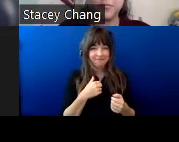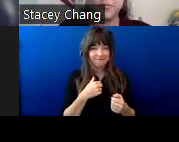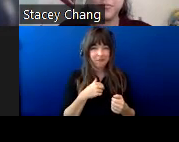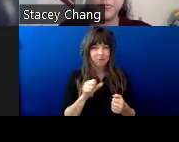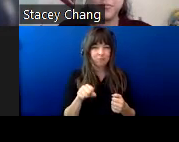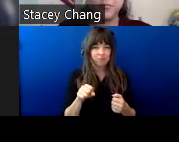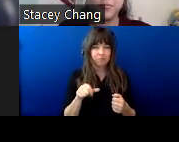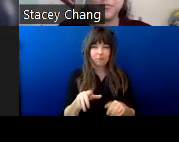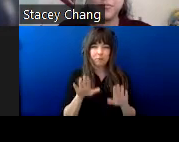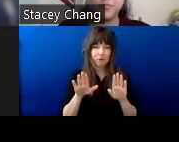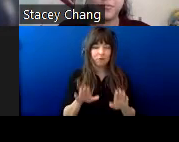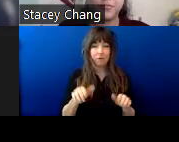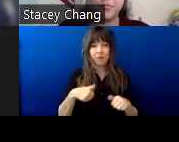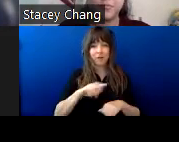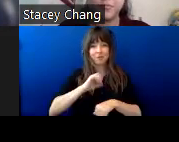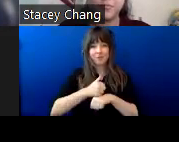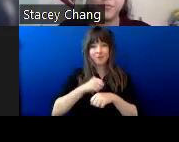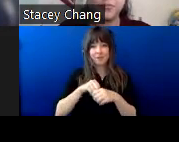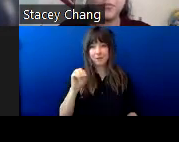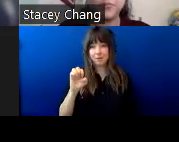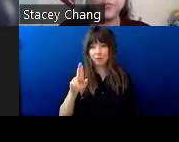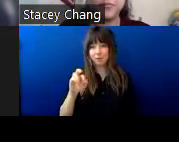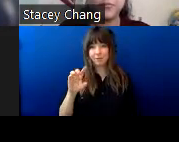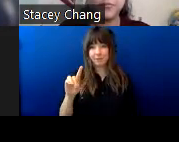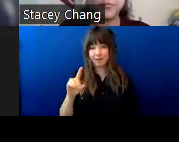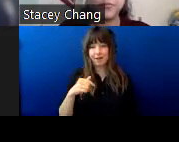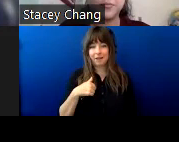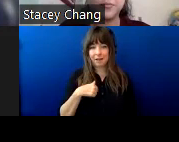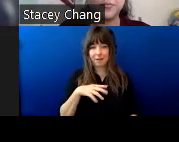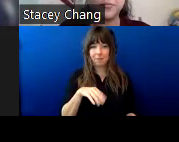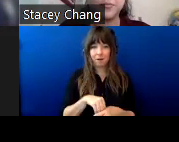fue genial de ver. Y yo soy parte